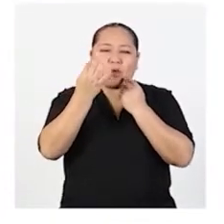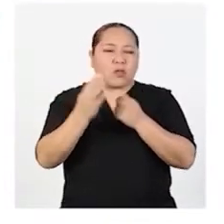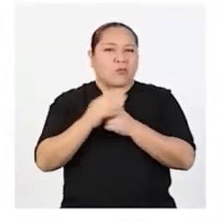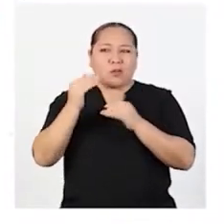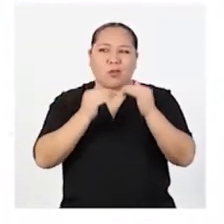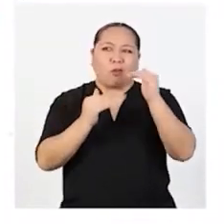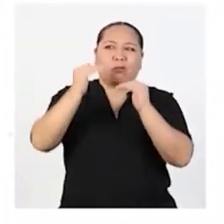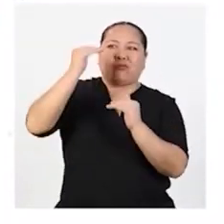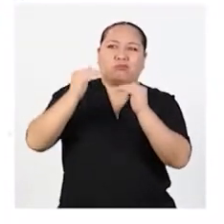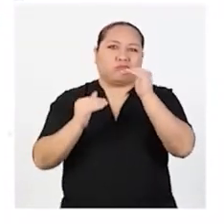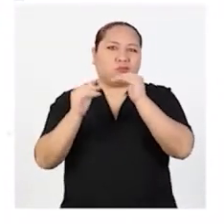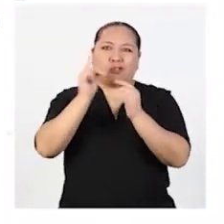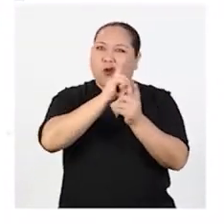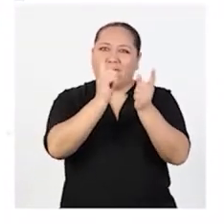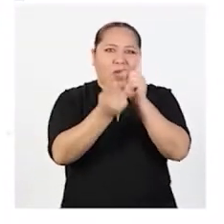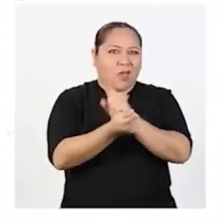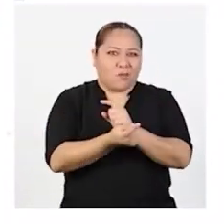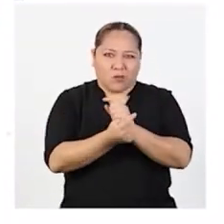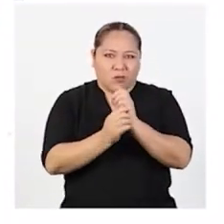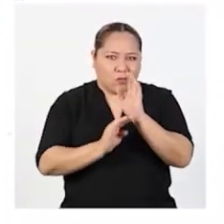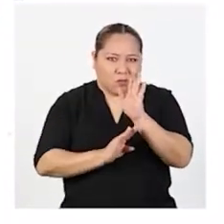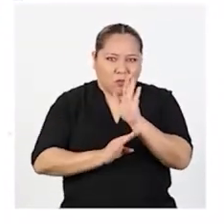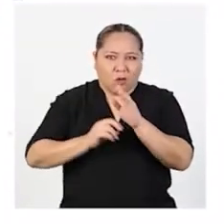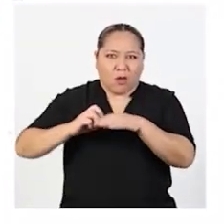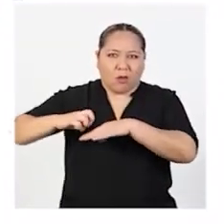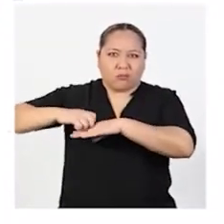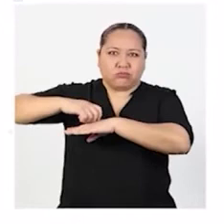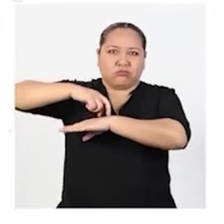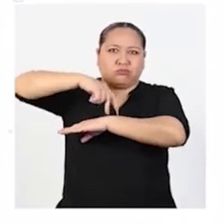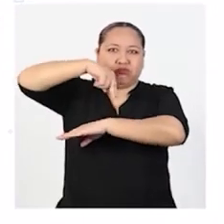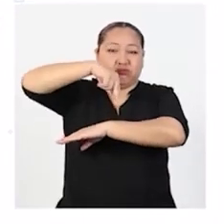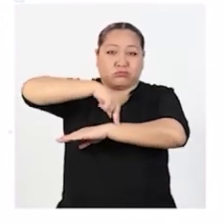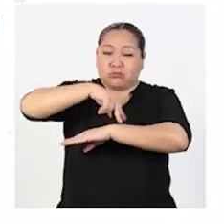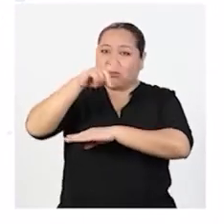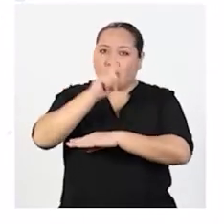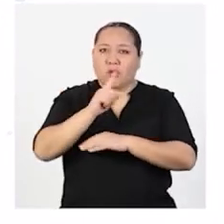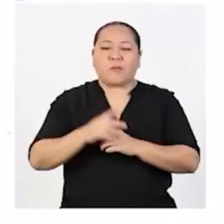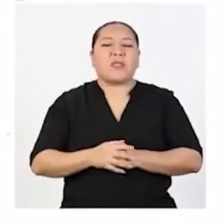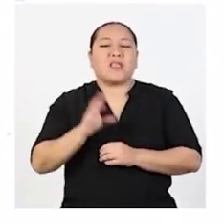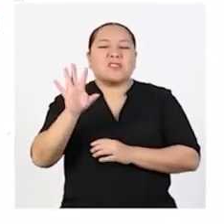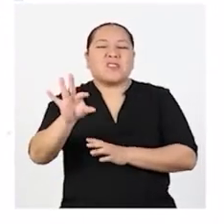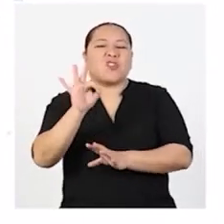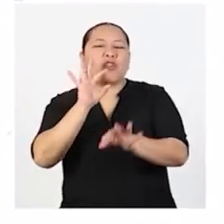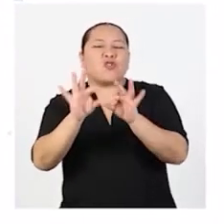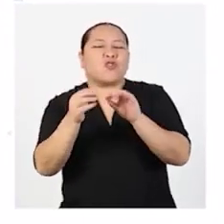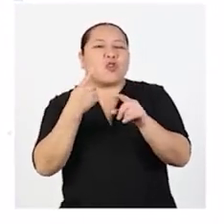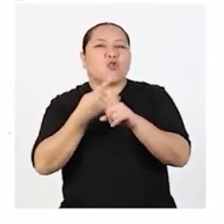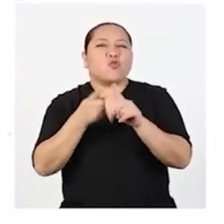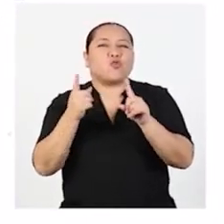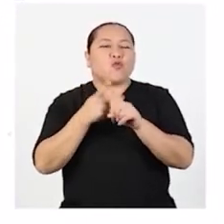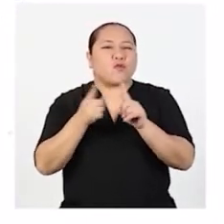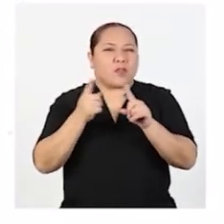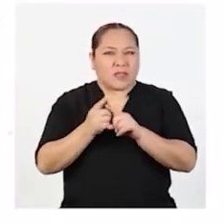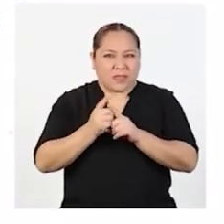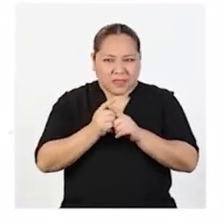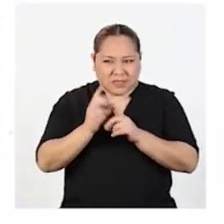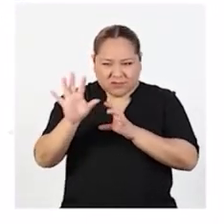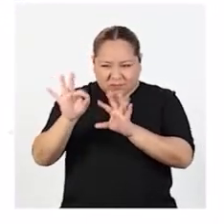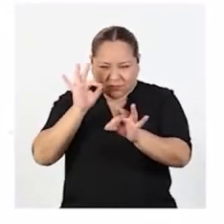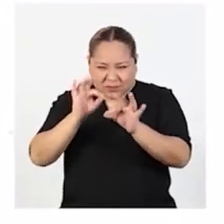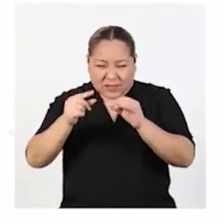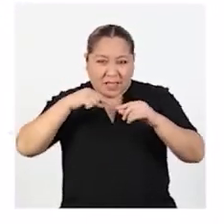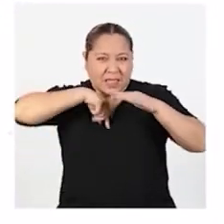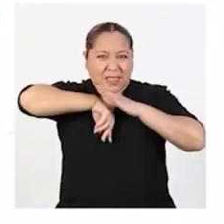evolutiva. Este nuevo planteamiento se derivó de nuevos hallazgos en genética. Estos demostraron que la variación genética